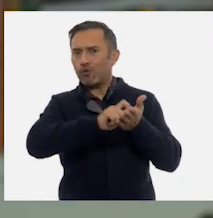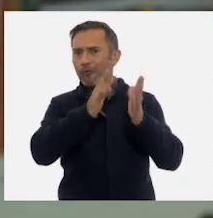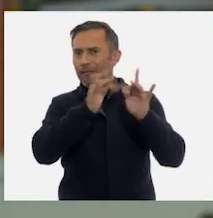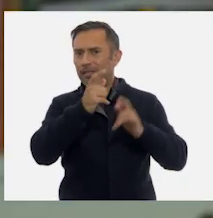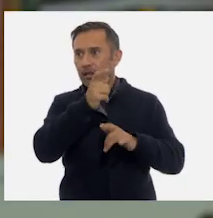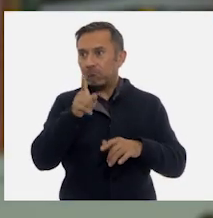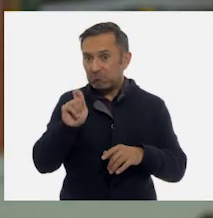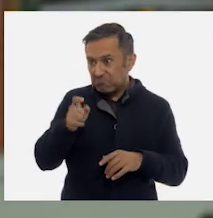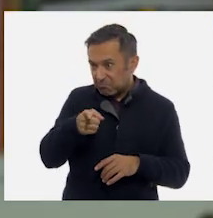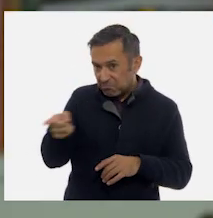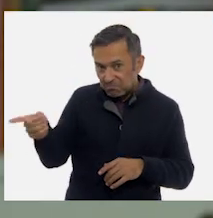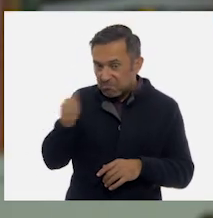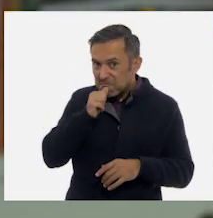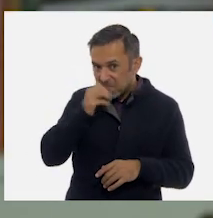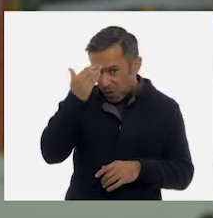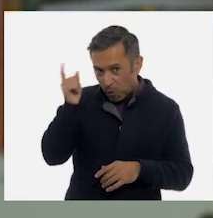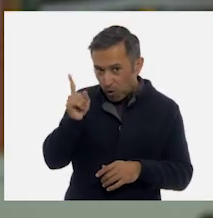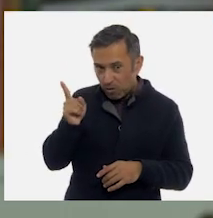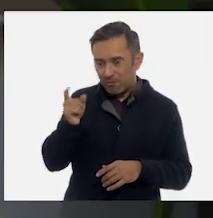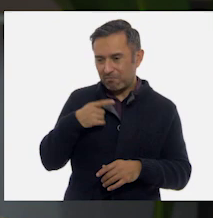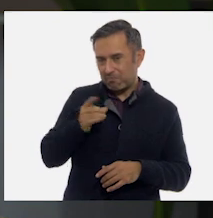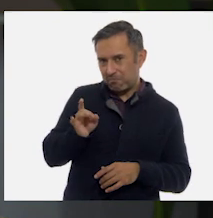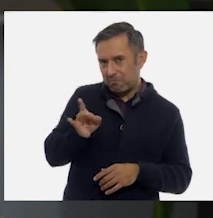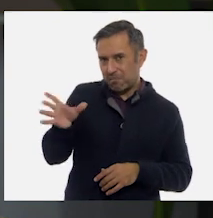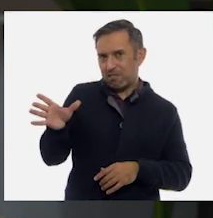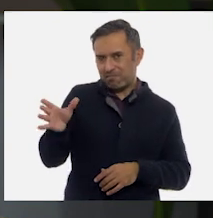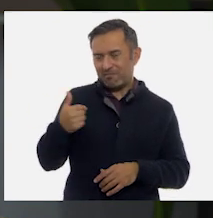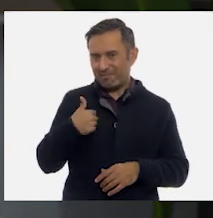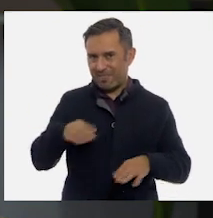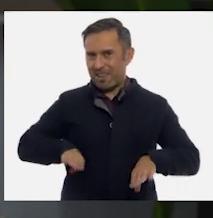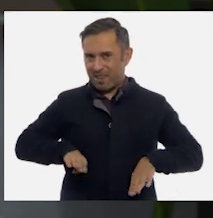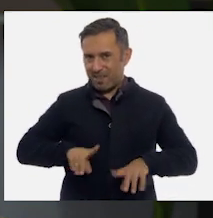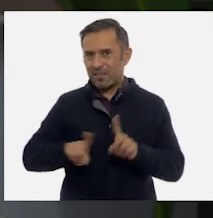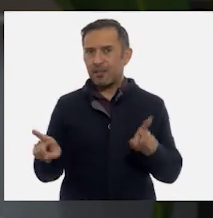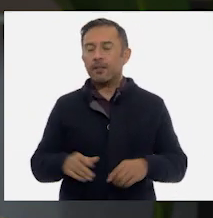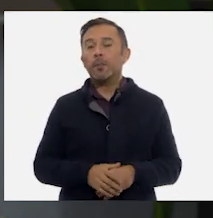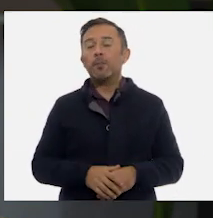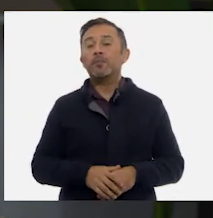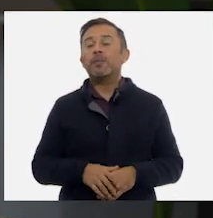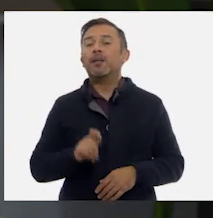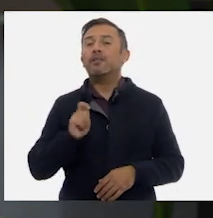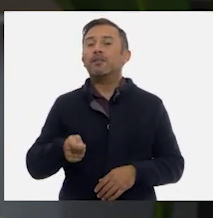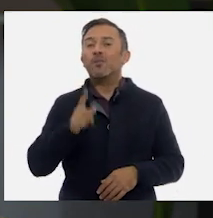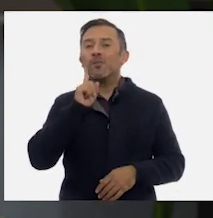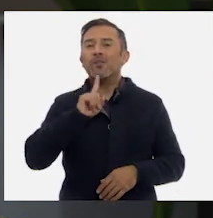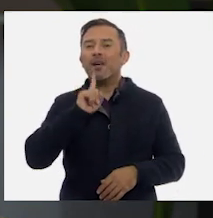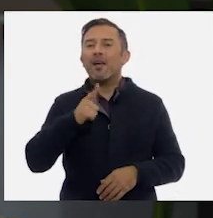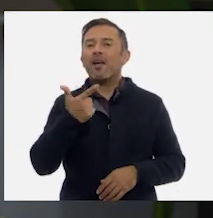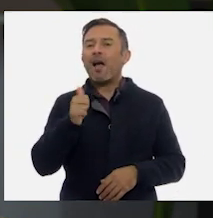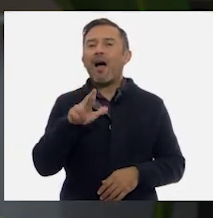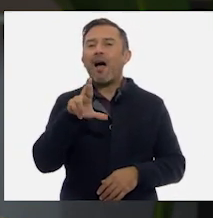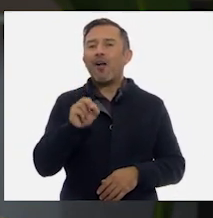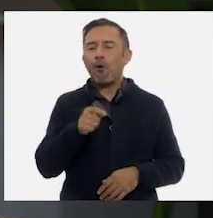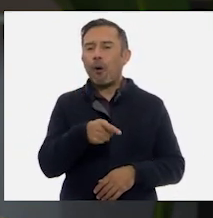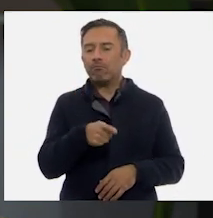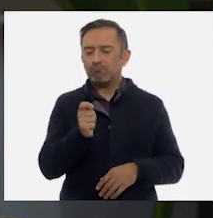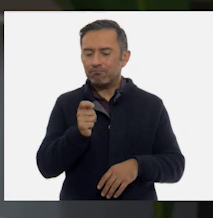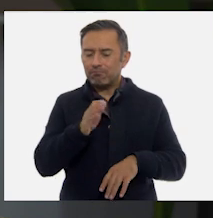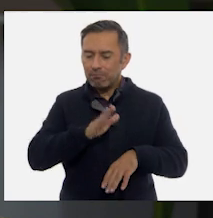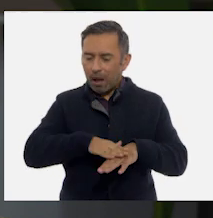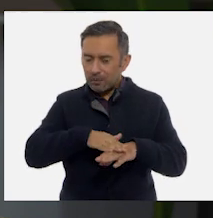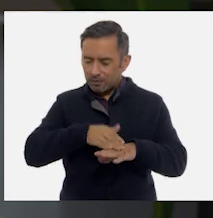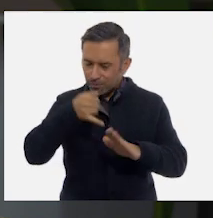sí, eso le hacía que fuera distinta. Y entonces Garro tiene una inmersión profunda en el